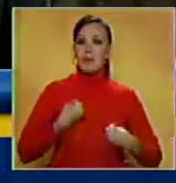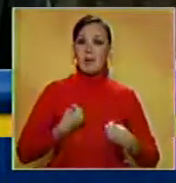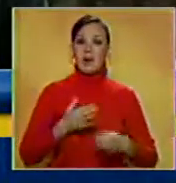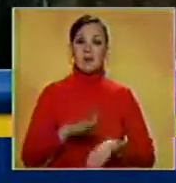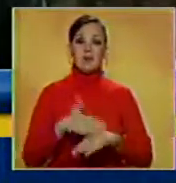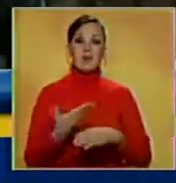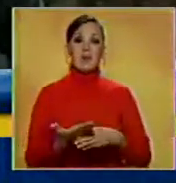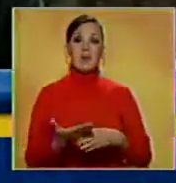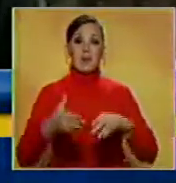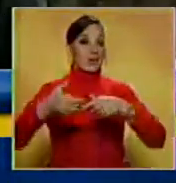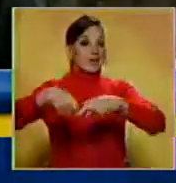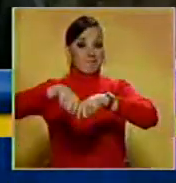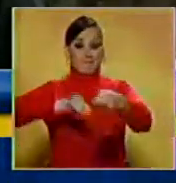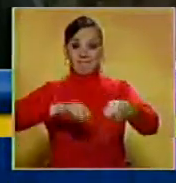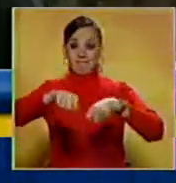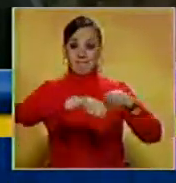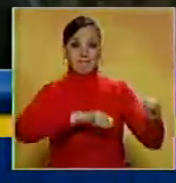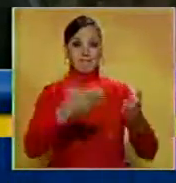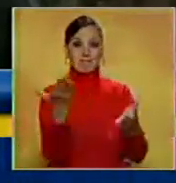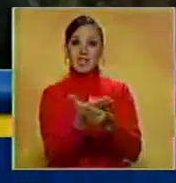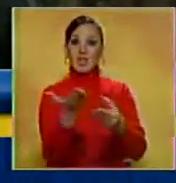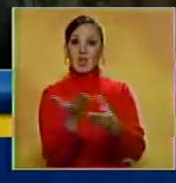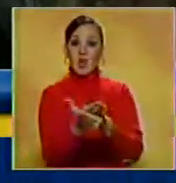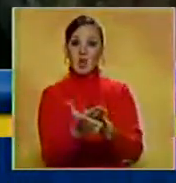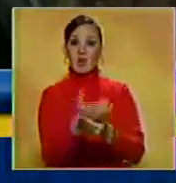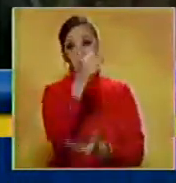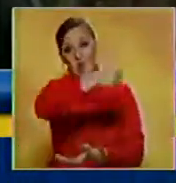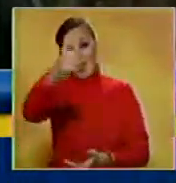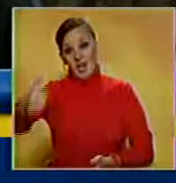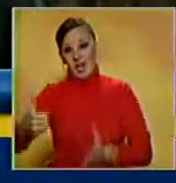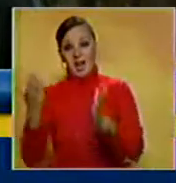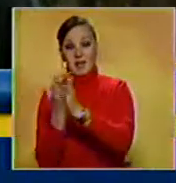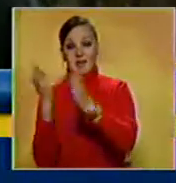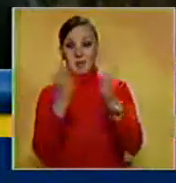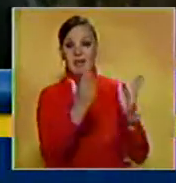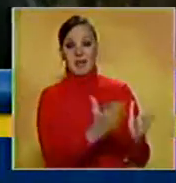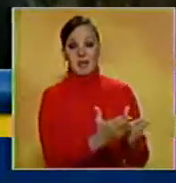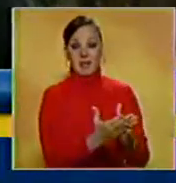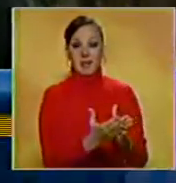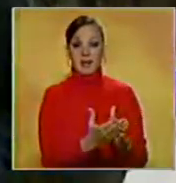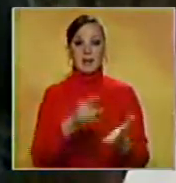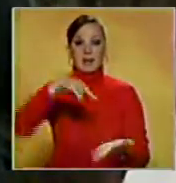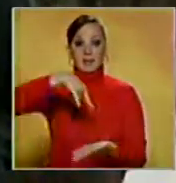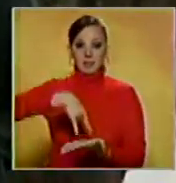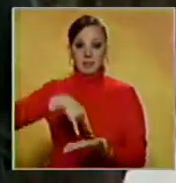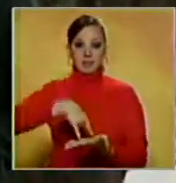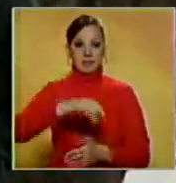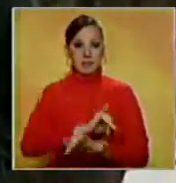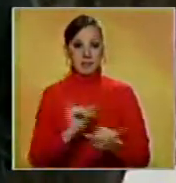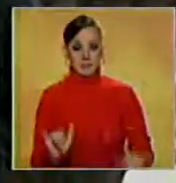que fue destruida gran parte de la documentación académica de los estudiantes. En Carabobo, Randolfo Blanco, Noticiero Venevisión.